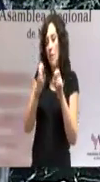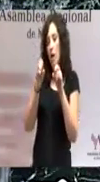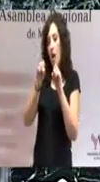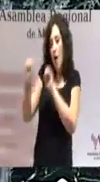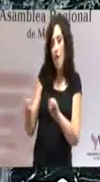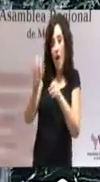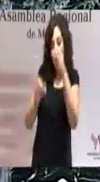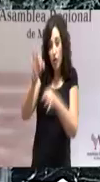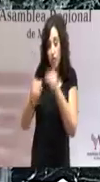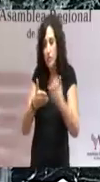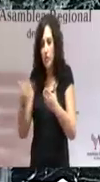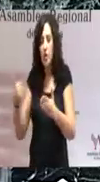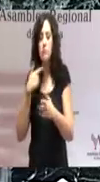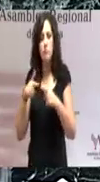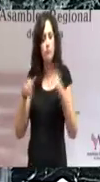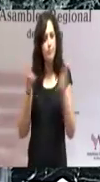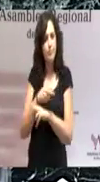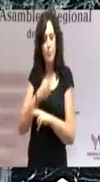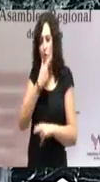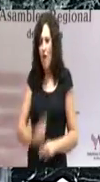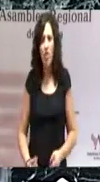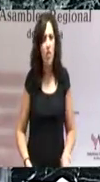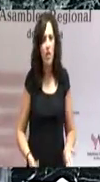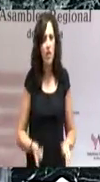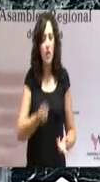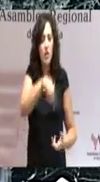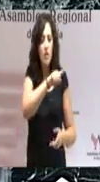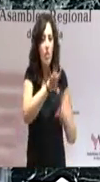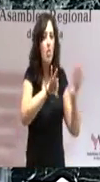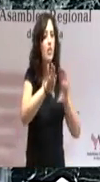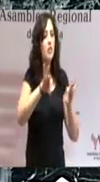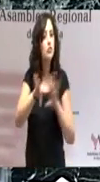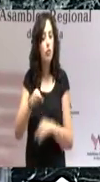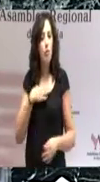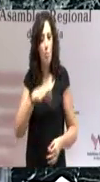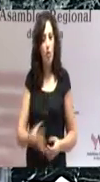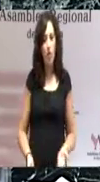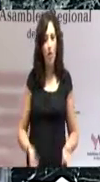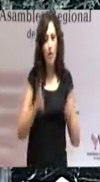discurso de investidura. Lo tienen muy fácil. Ustedes deciden qué se ordena,